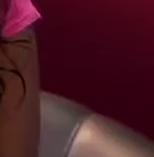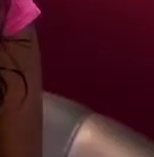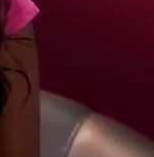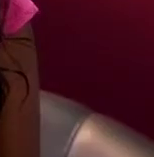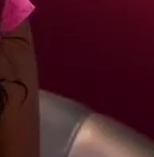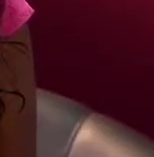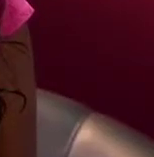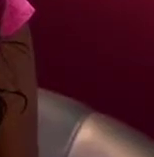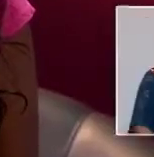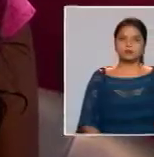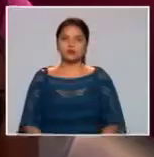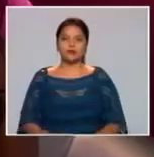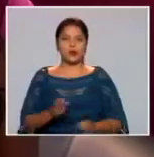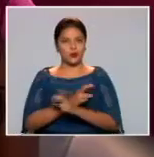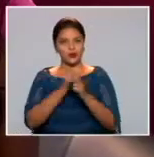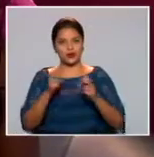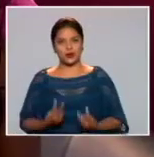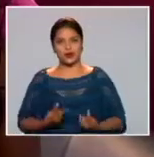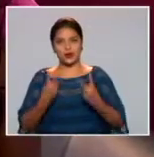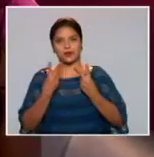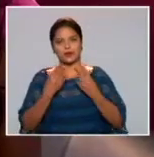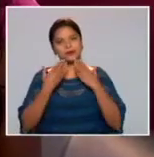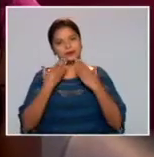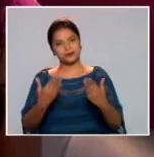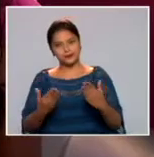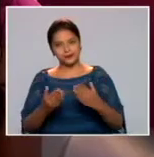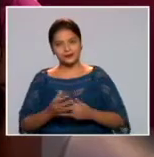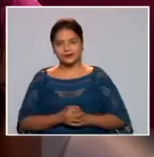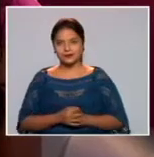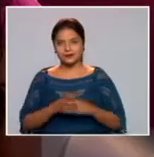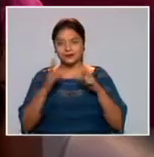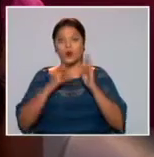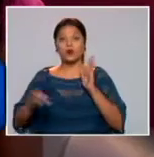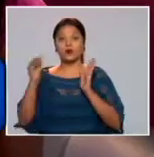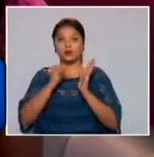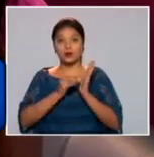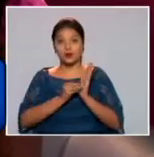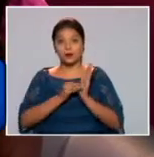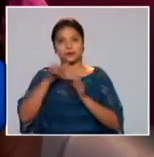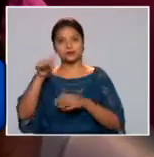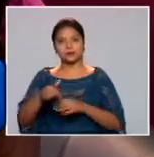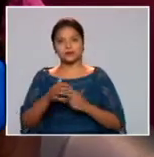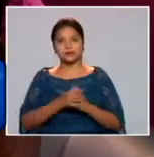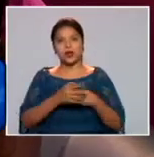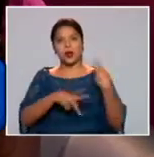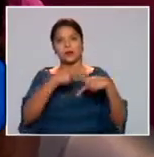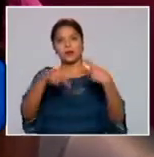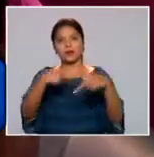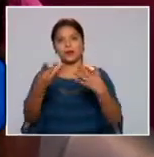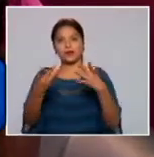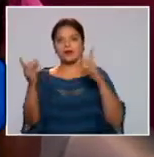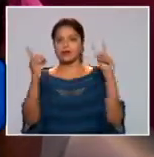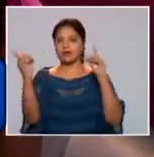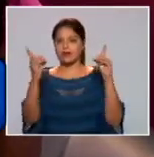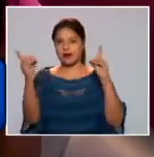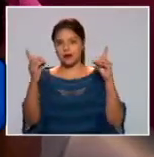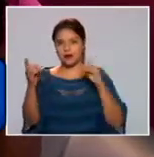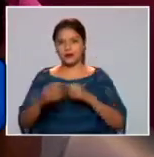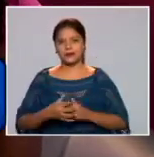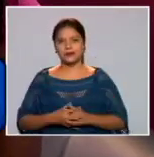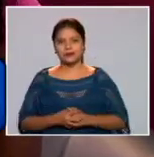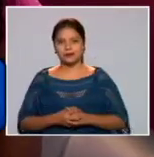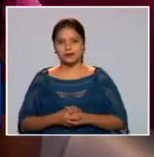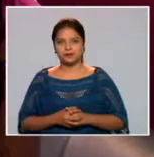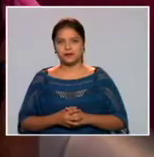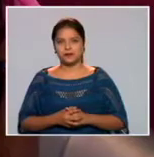usuares y usares de viv televisión Gracias por estar con nosotros una vez más a través de nuestro programa diálogo de